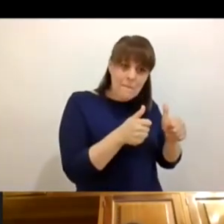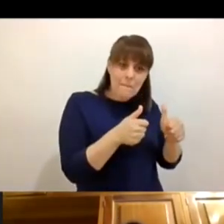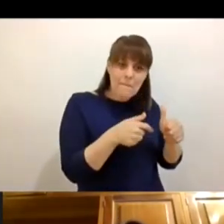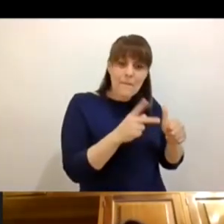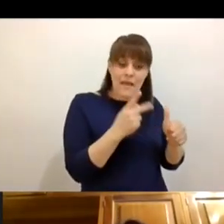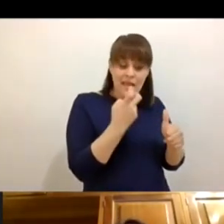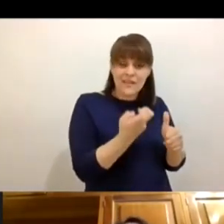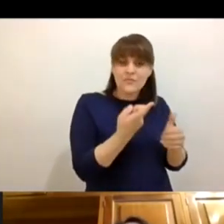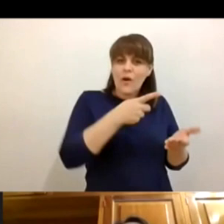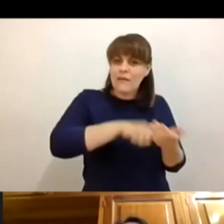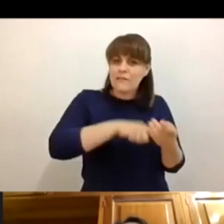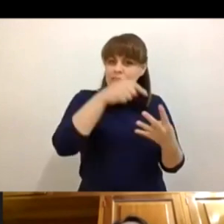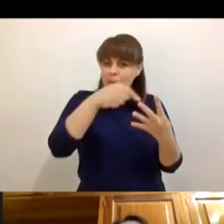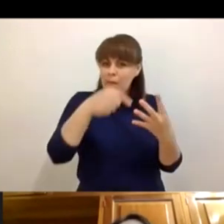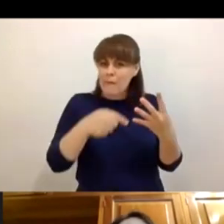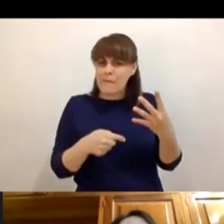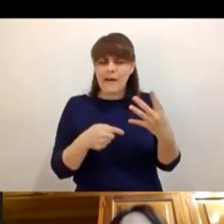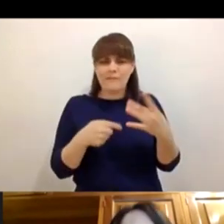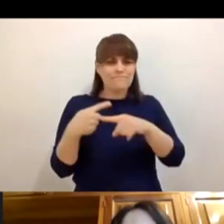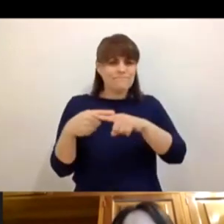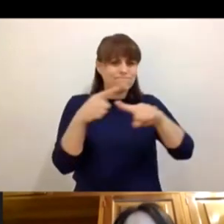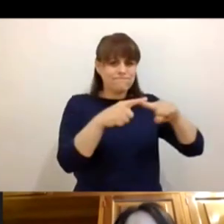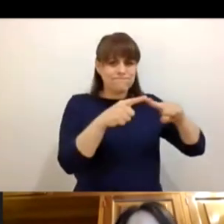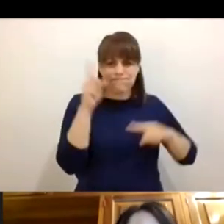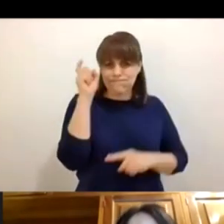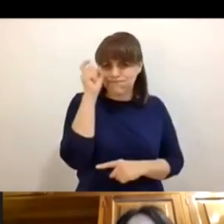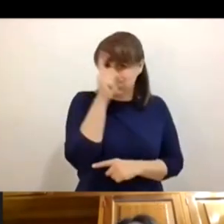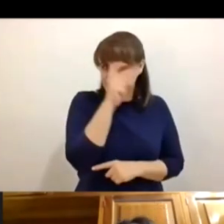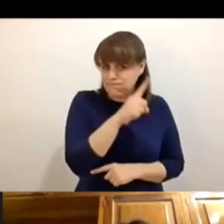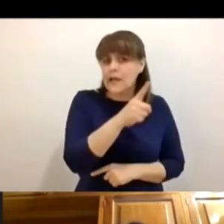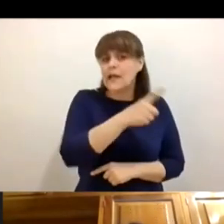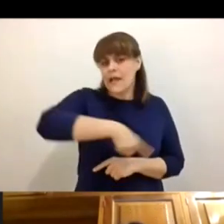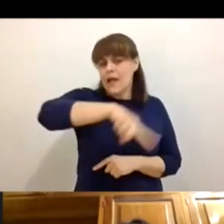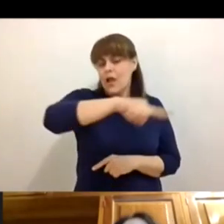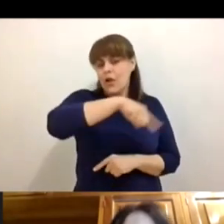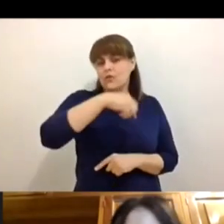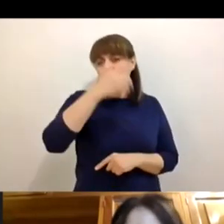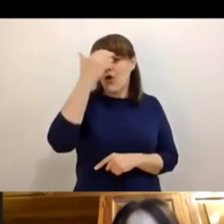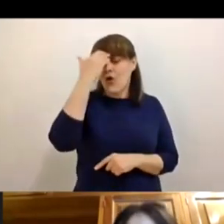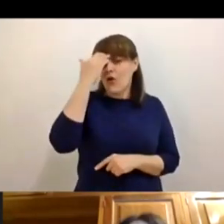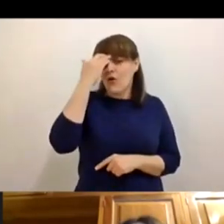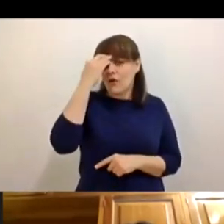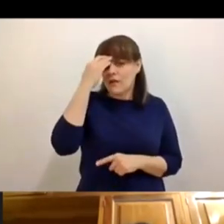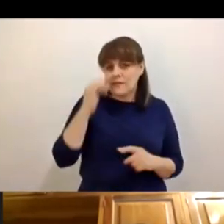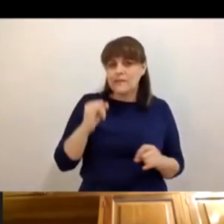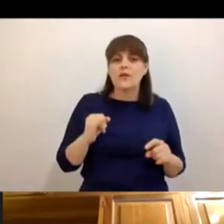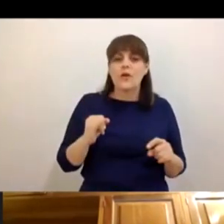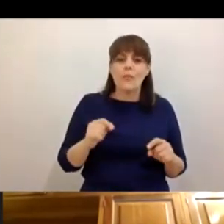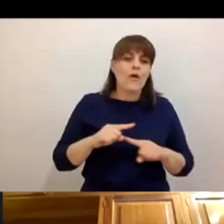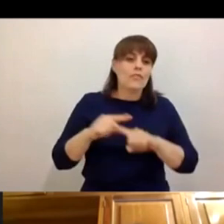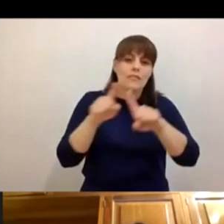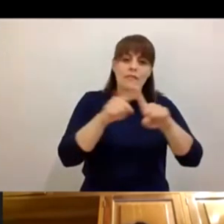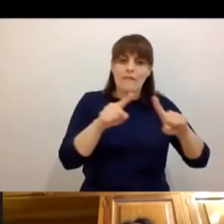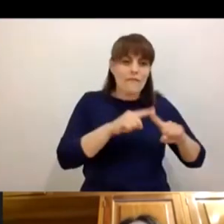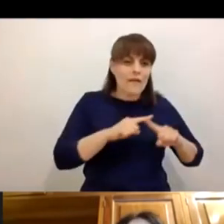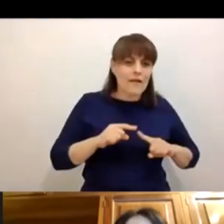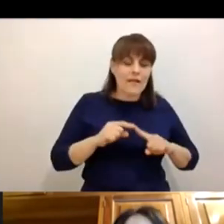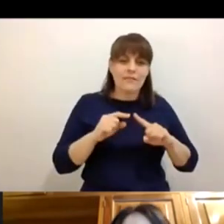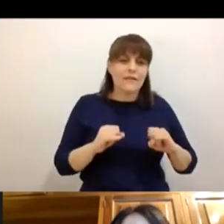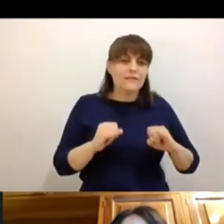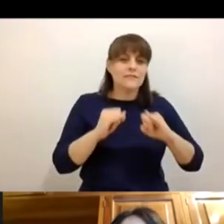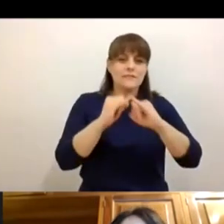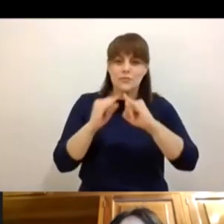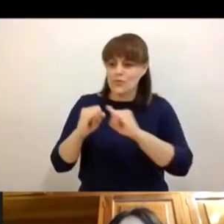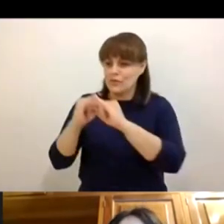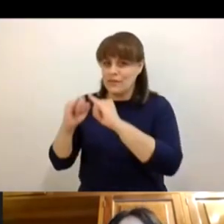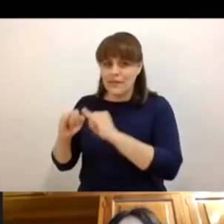poco, pues sí, conocen muy bien también las instituciones que trabajamos, ¿no? Pero bueno, por ejemplo, en